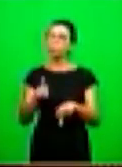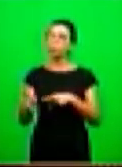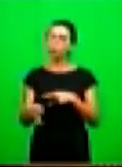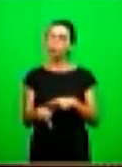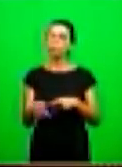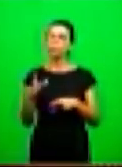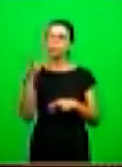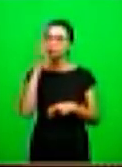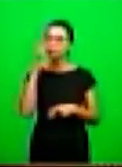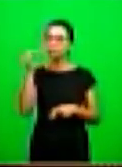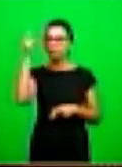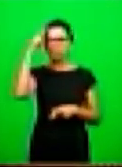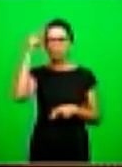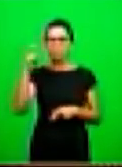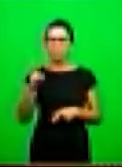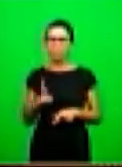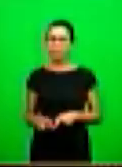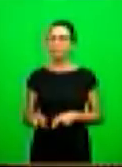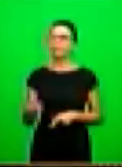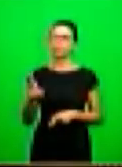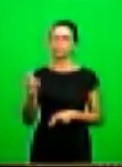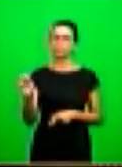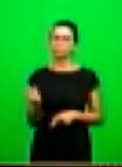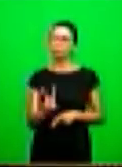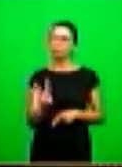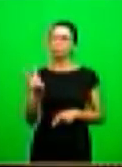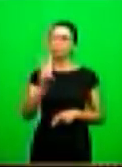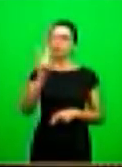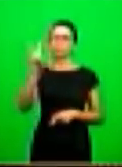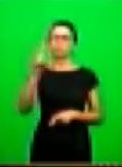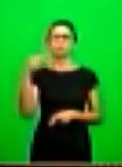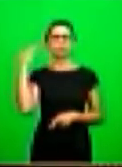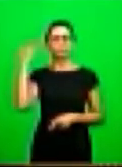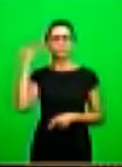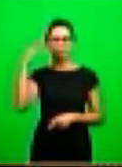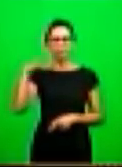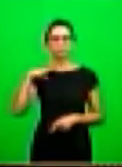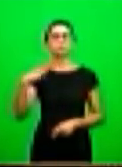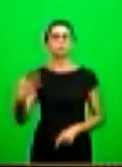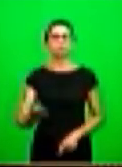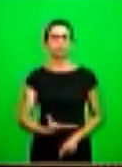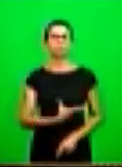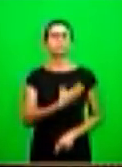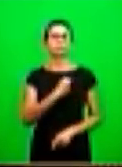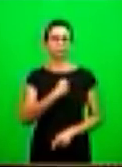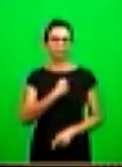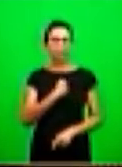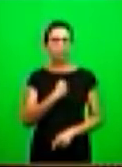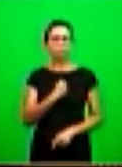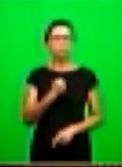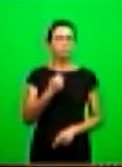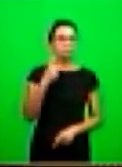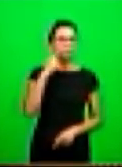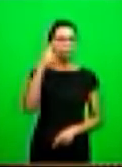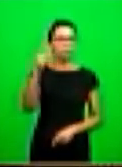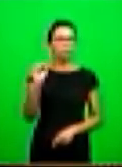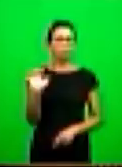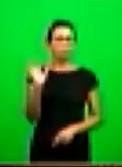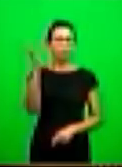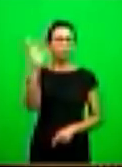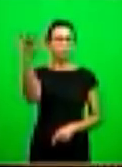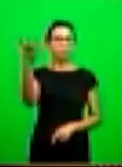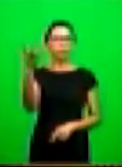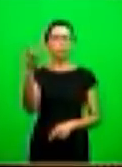ha escuchado la voz del Señor. Hay un pueblo que ha dado valor a la palabra del Señor. Hay un pueblo que en este momento, entre todas las señales